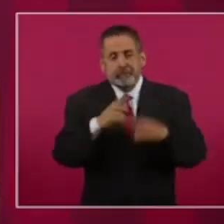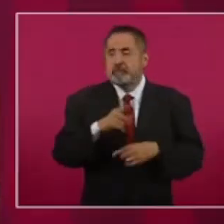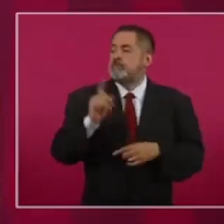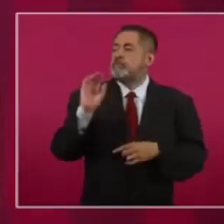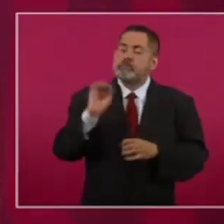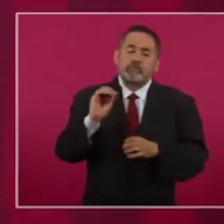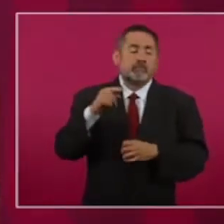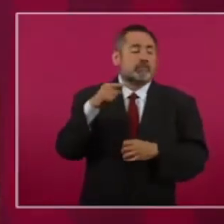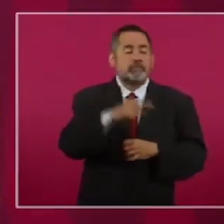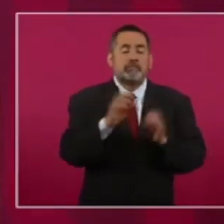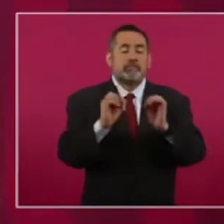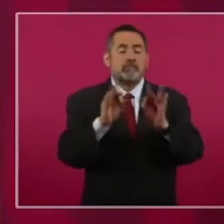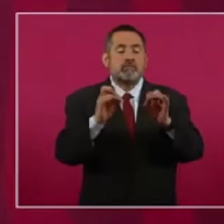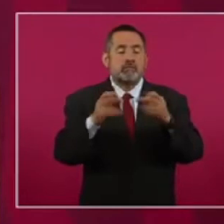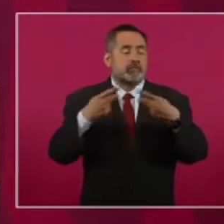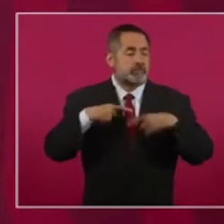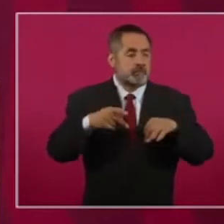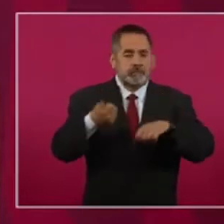oficinista.